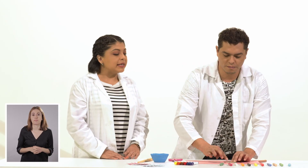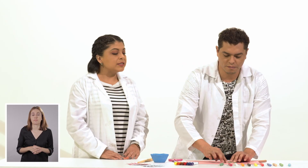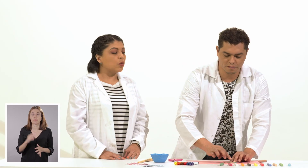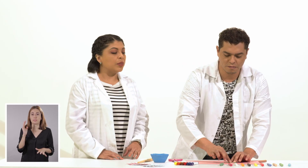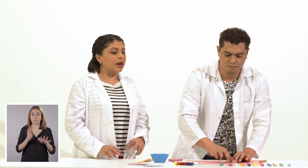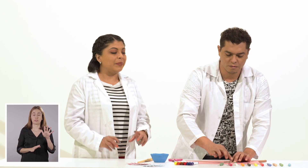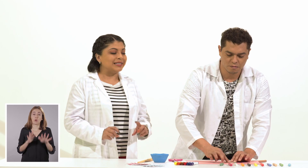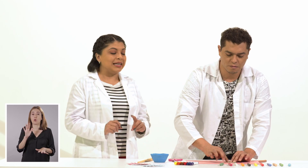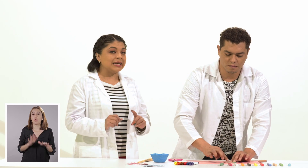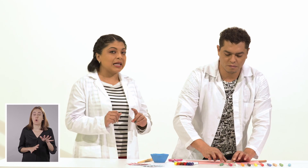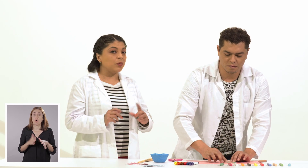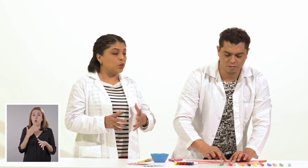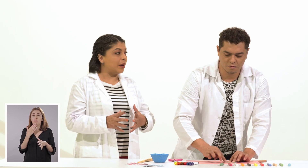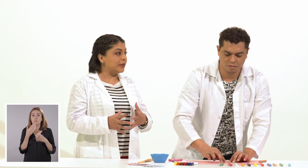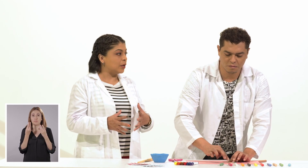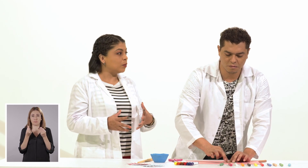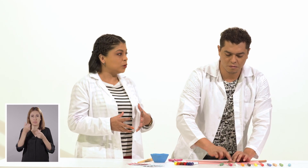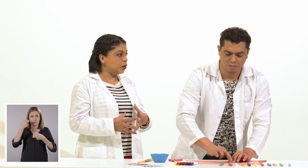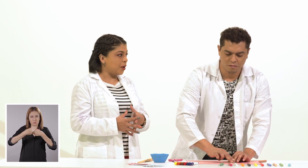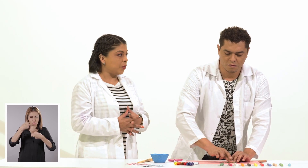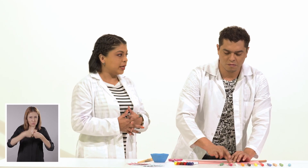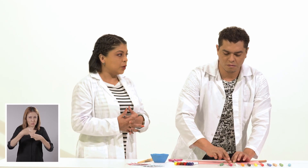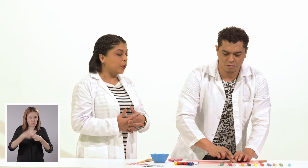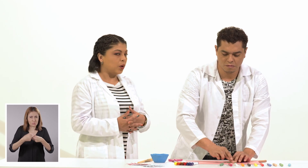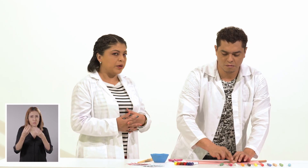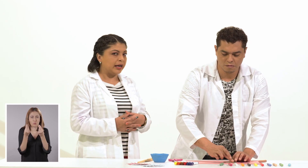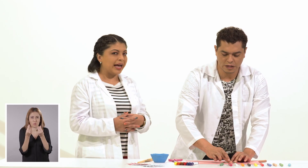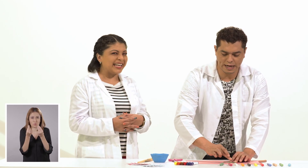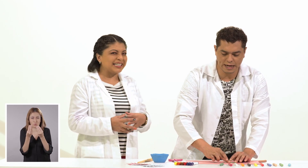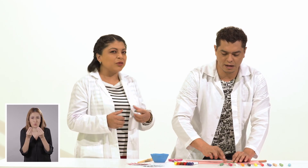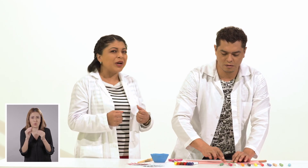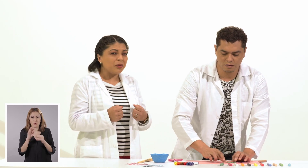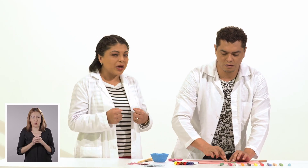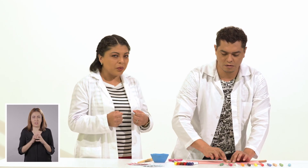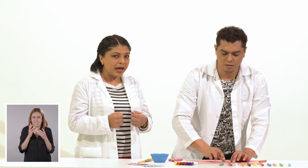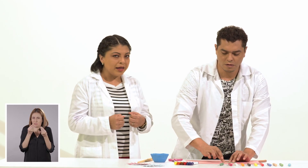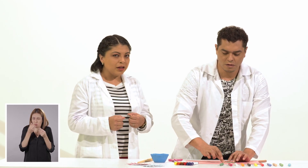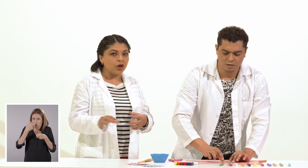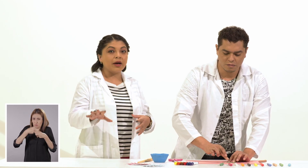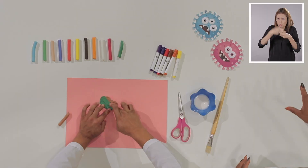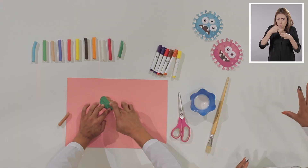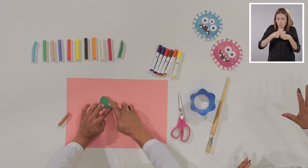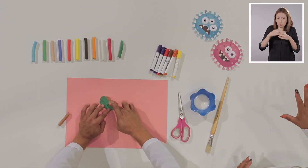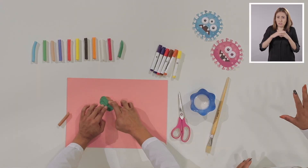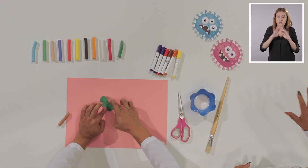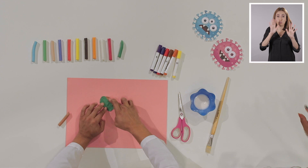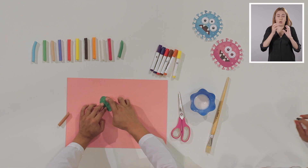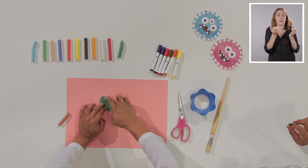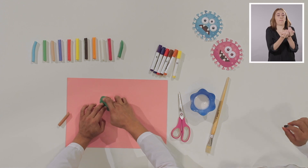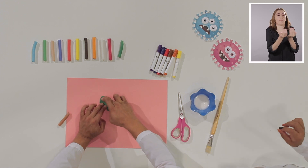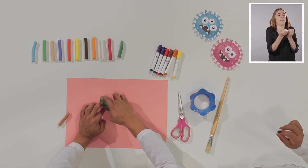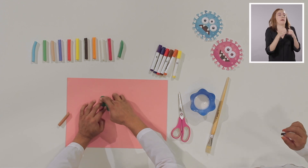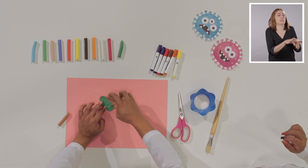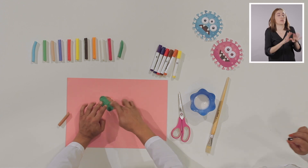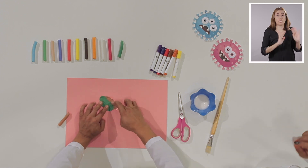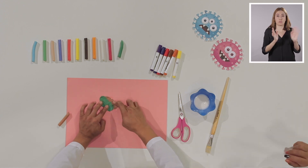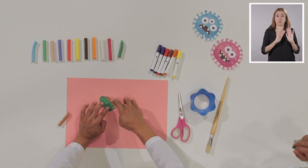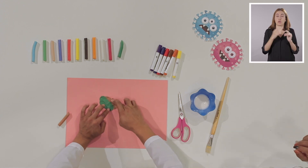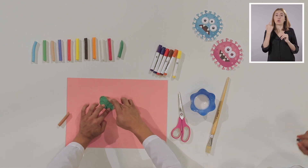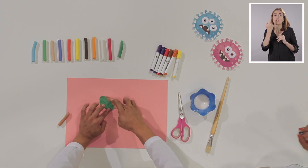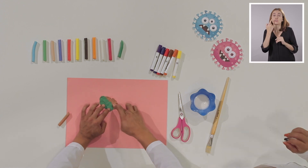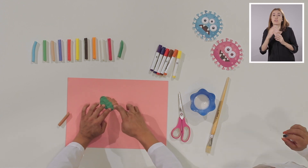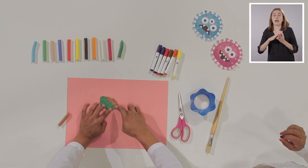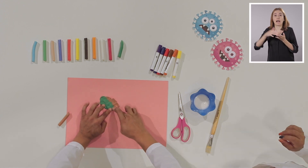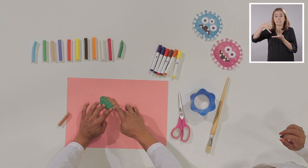profe? A veces, cuando la plastilina está muy dura, pasado mucho tiempo y está un poco vieja, está dura, dura, dura, no la bote. Lo que tienen que hacer es ponerle un poco